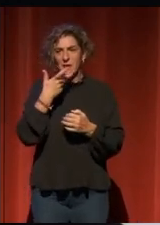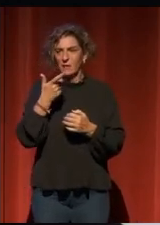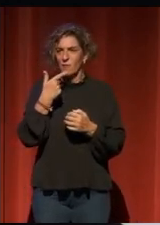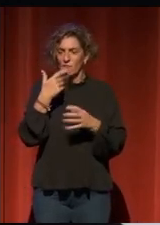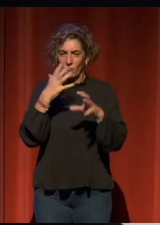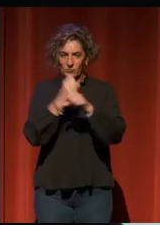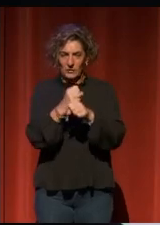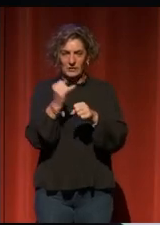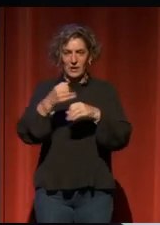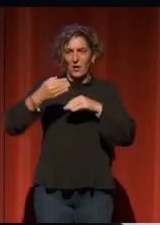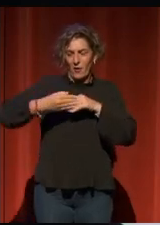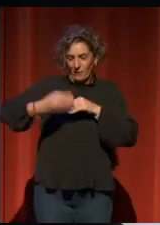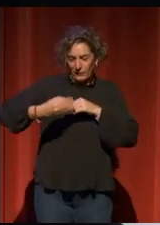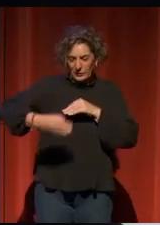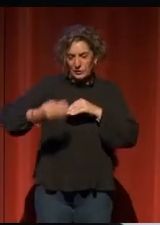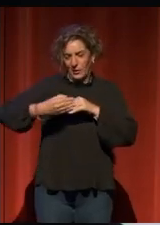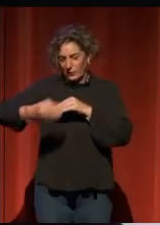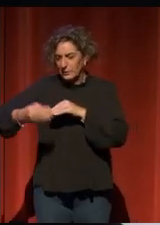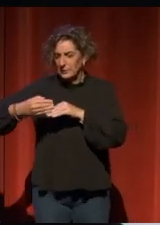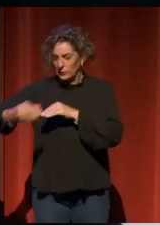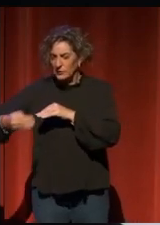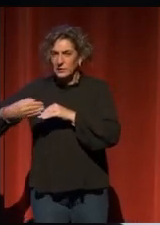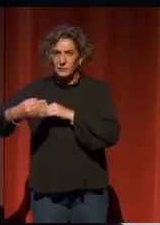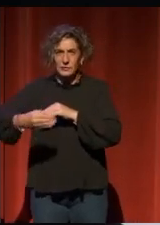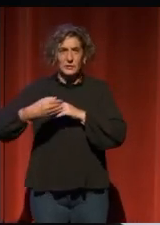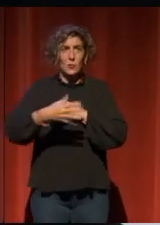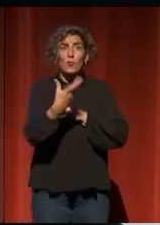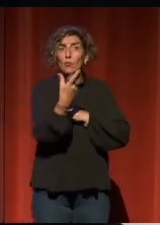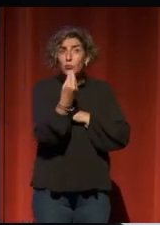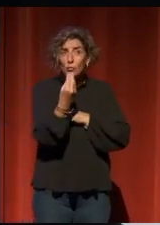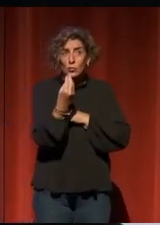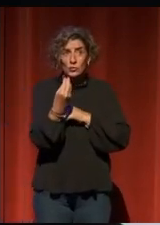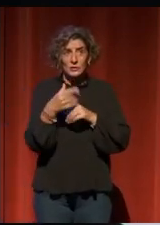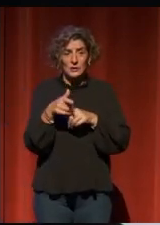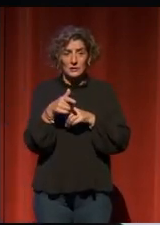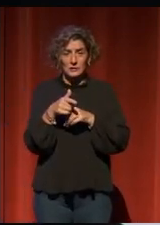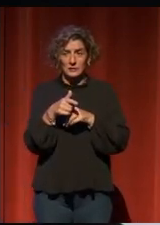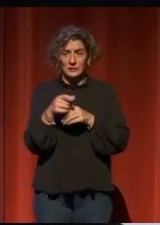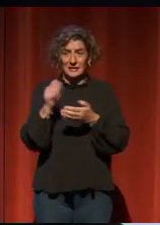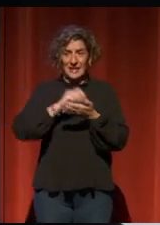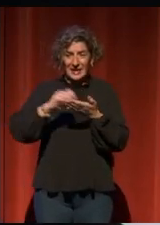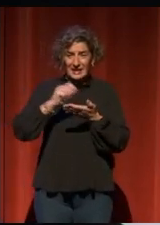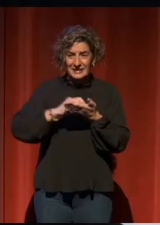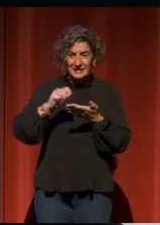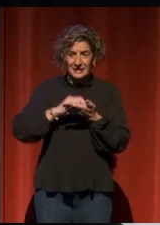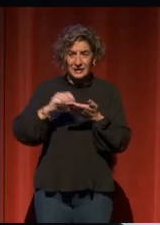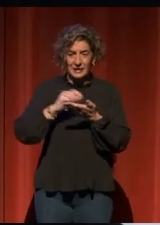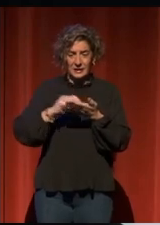contenían fichas y más fichas, muchas de ellas escritas